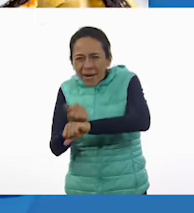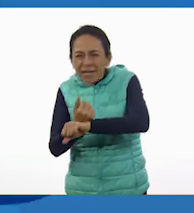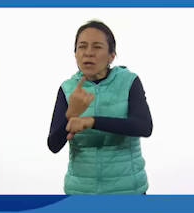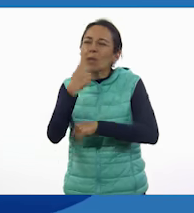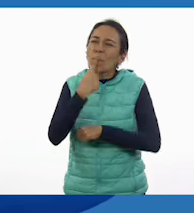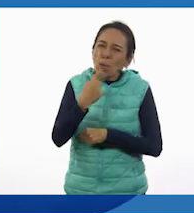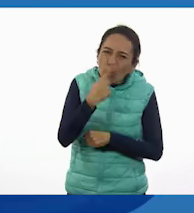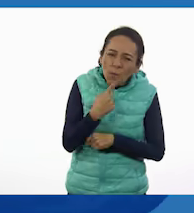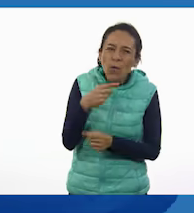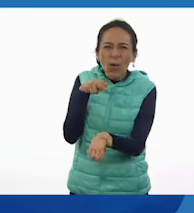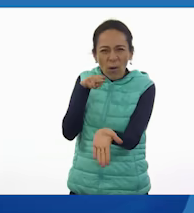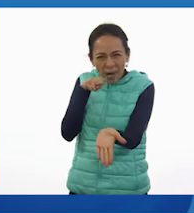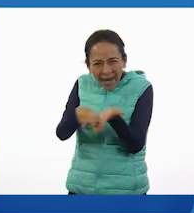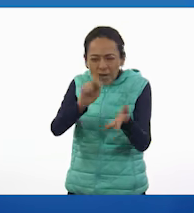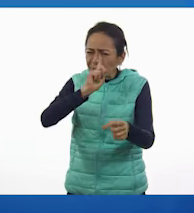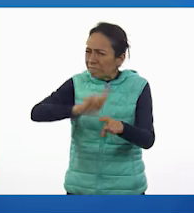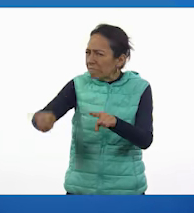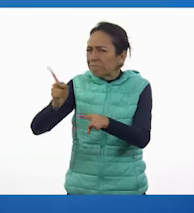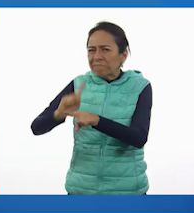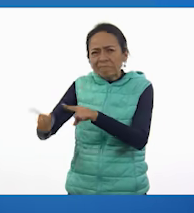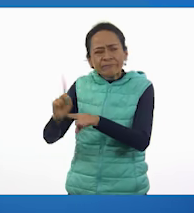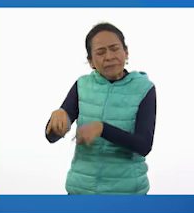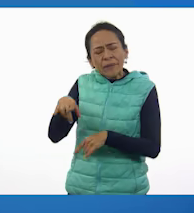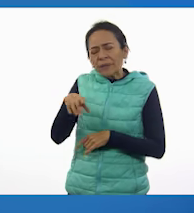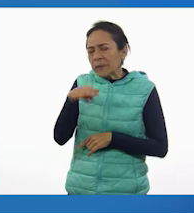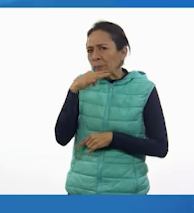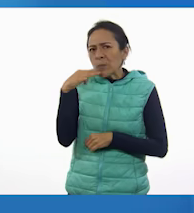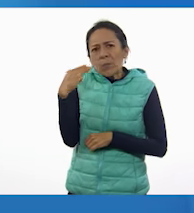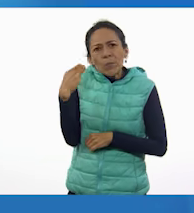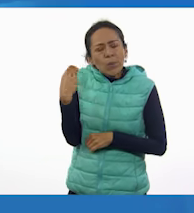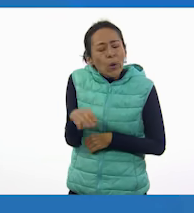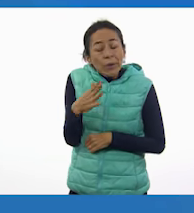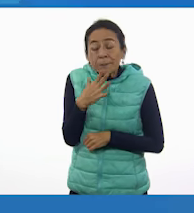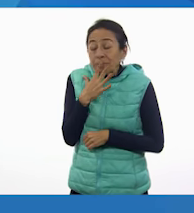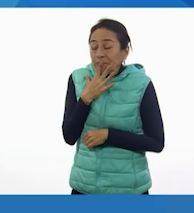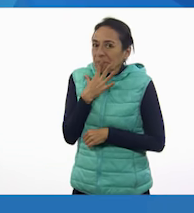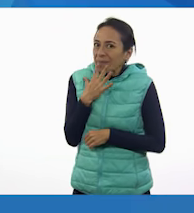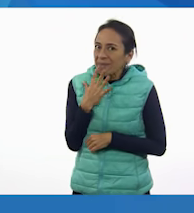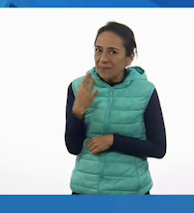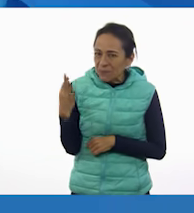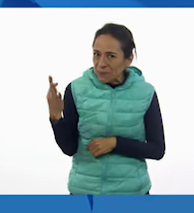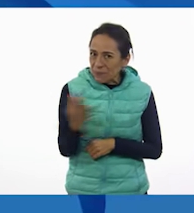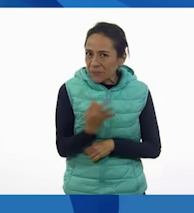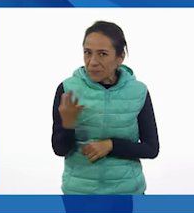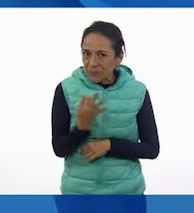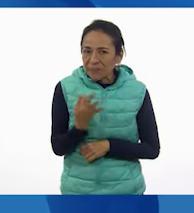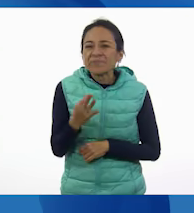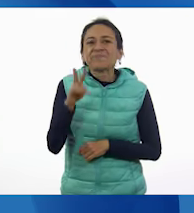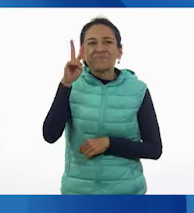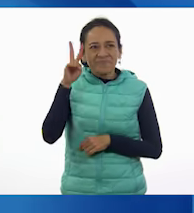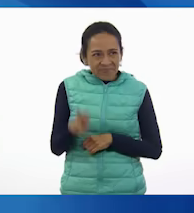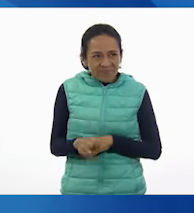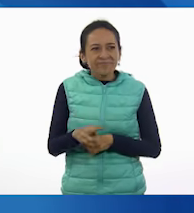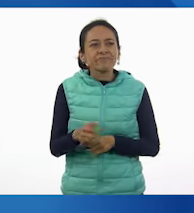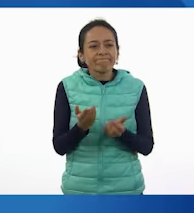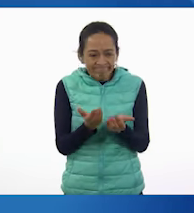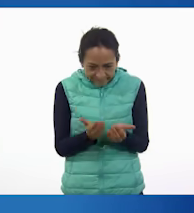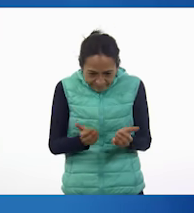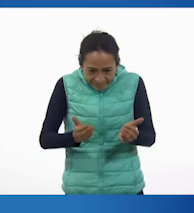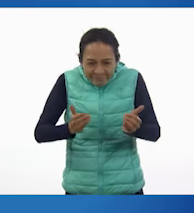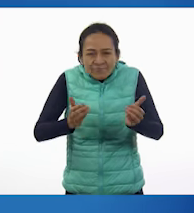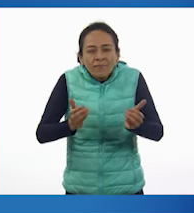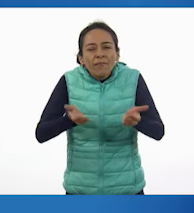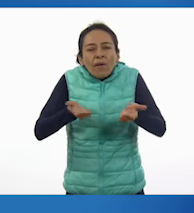negro. Ay, qué delicioso. Las trayudas, ya te las dije. Ay, las trayudas me delicioso tejate, refrescante, está